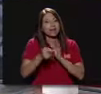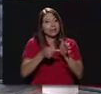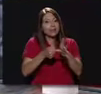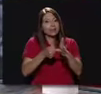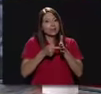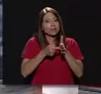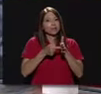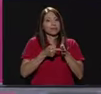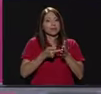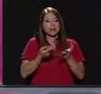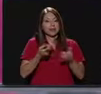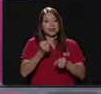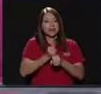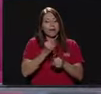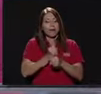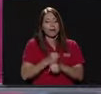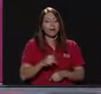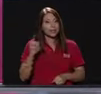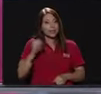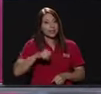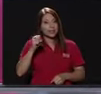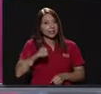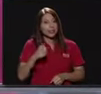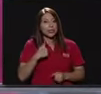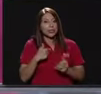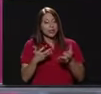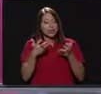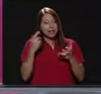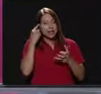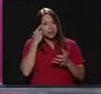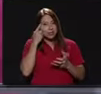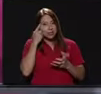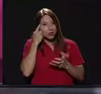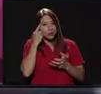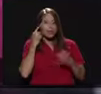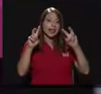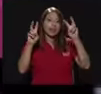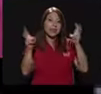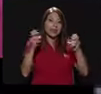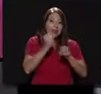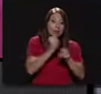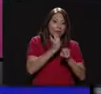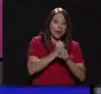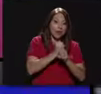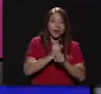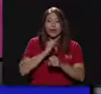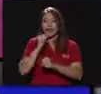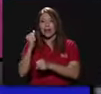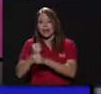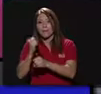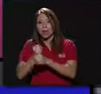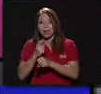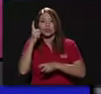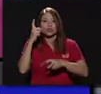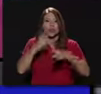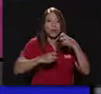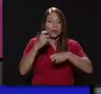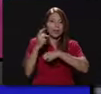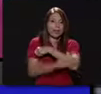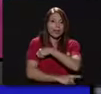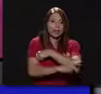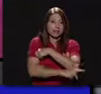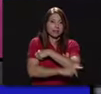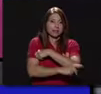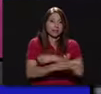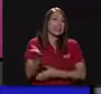está demandando. Sí, yo quisiera hacer una reflexión sobre que el tema del empleo y el problema del desempleo es un problema país, digamos. Es algo.